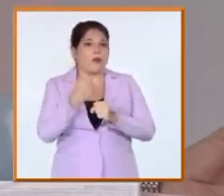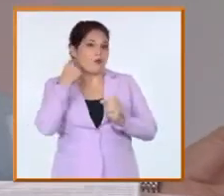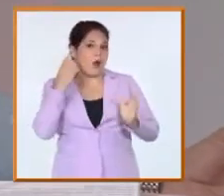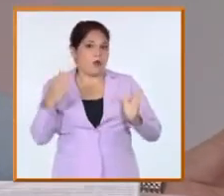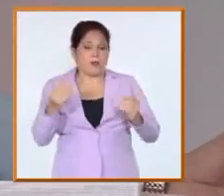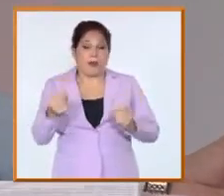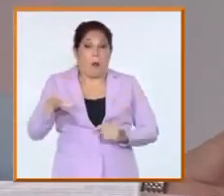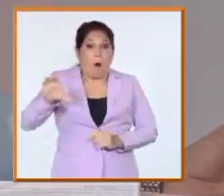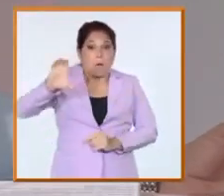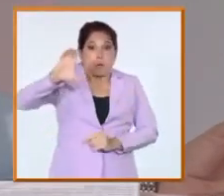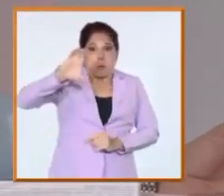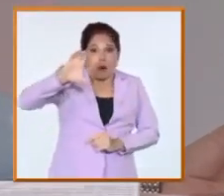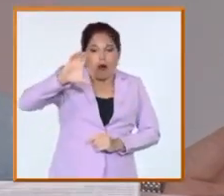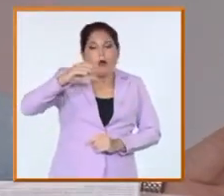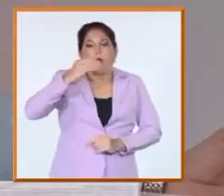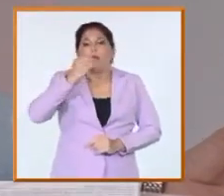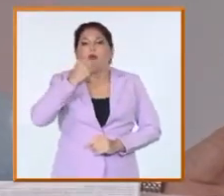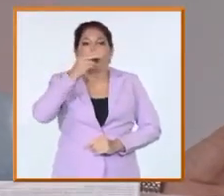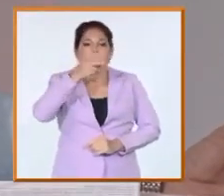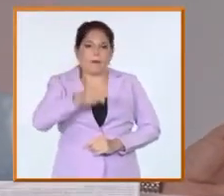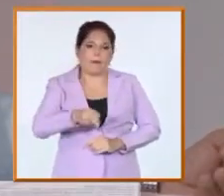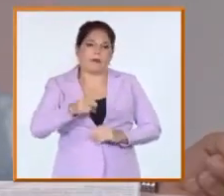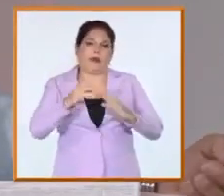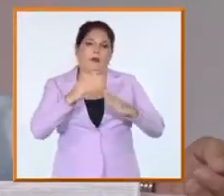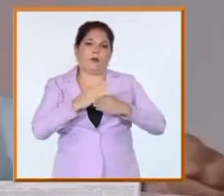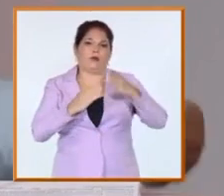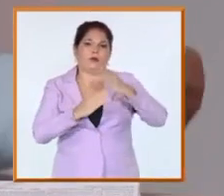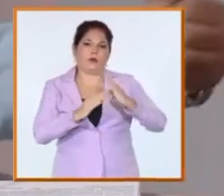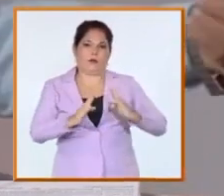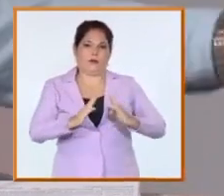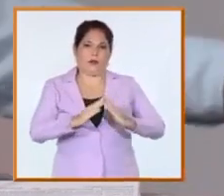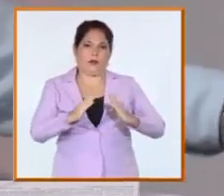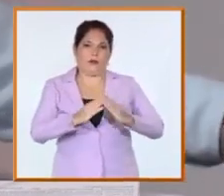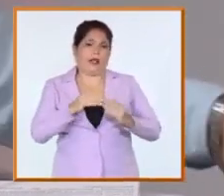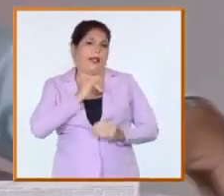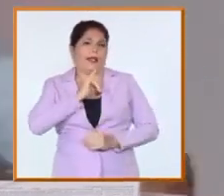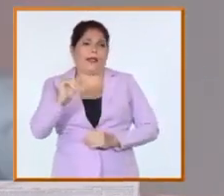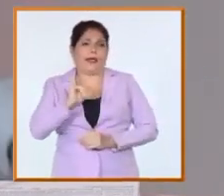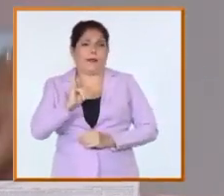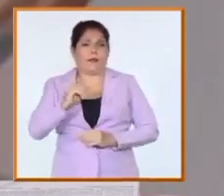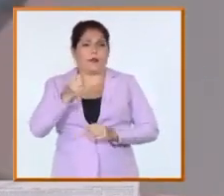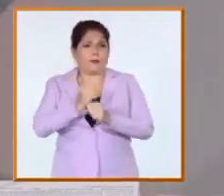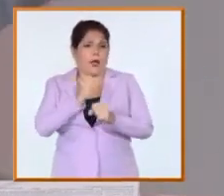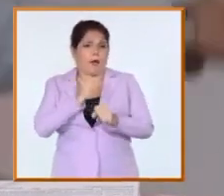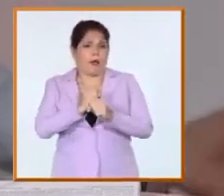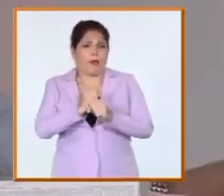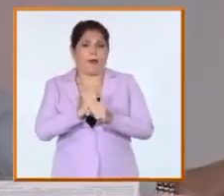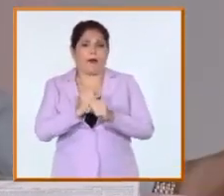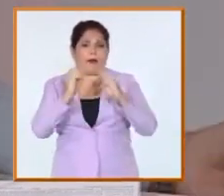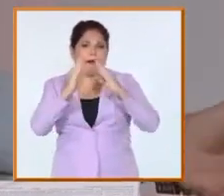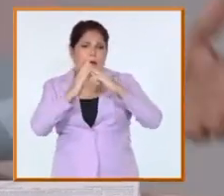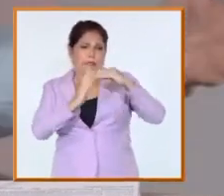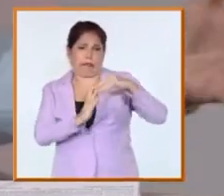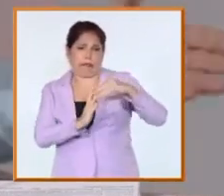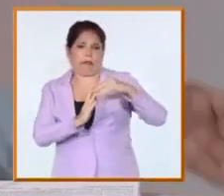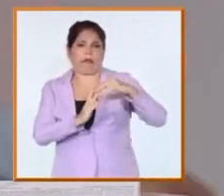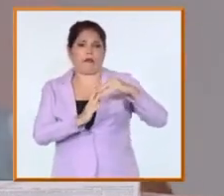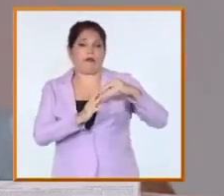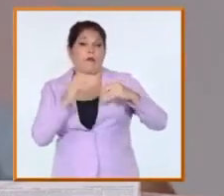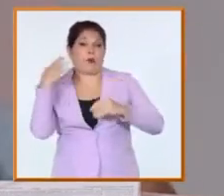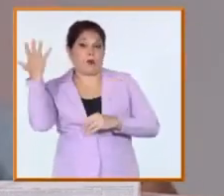eso inclusive lo podemos dirigir un poco porque trabajadores que tengan afectaciones climatológicas orientaciones determinadas condiciones